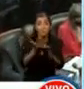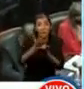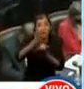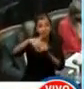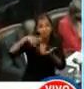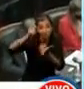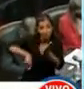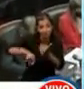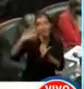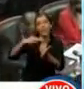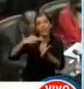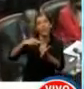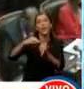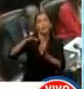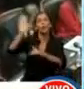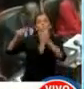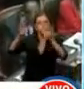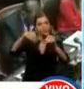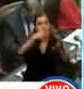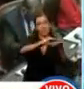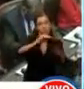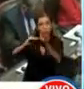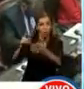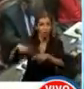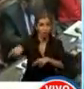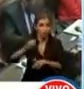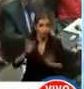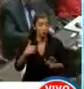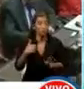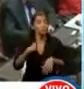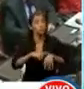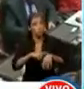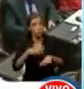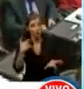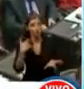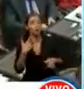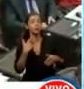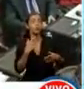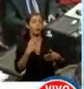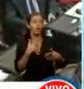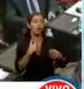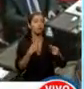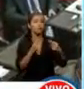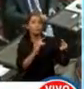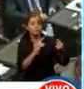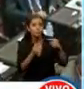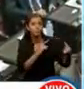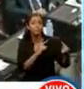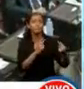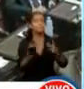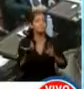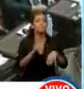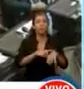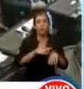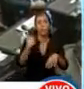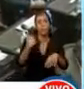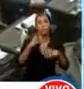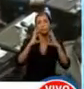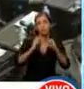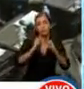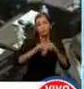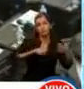de sencillo. Tuvimos un entredicho, aprovecho para que se sepa, nos contestó el secretario